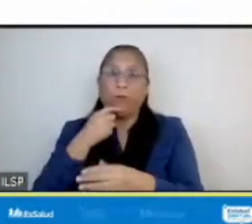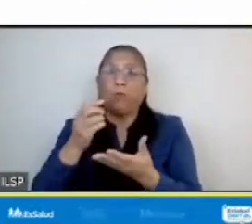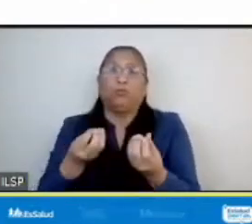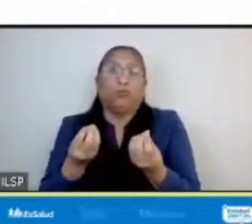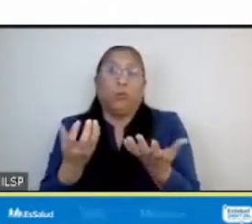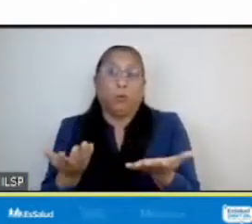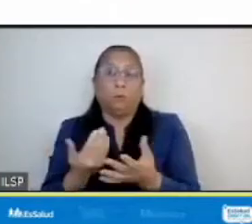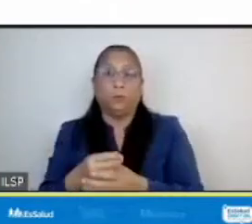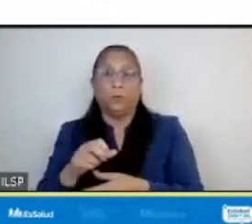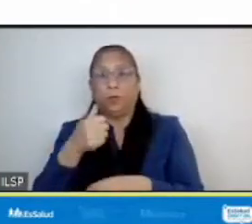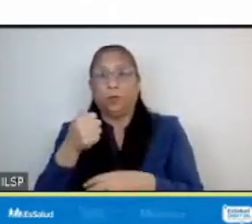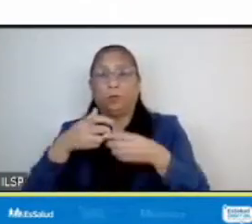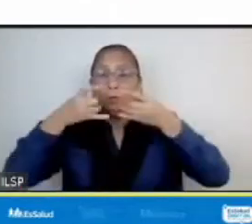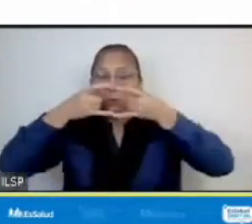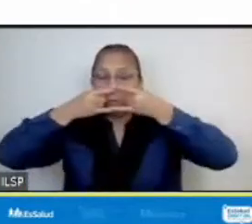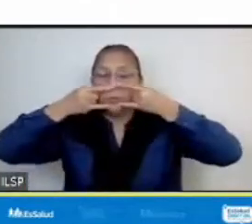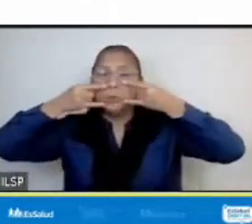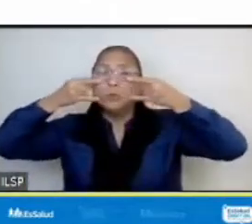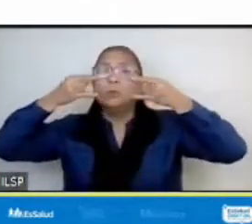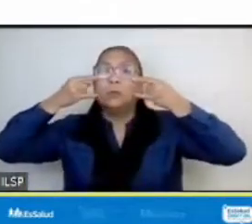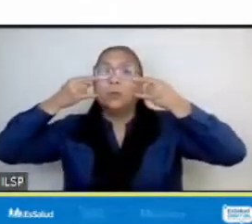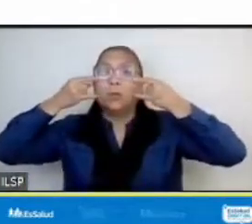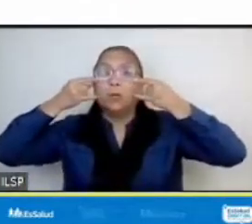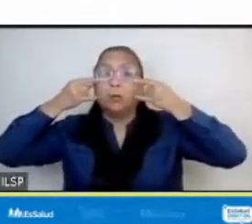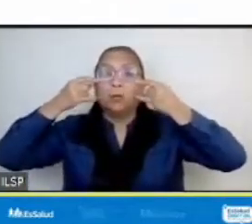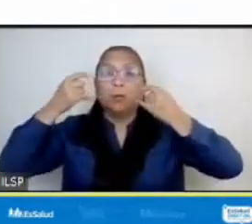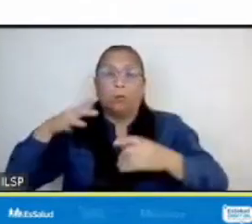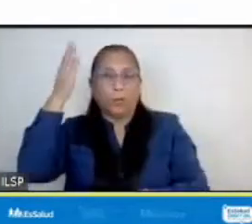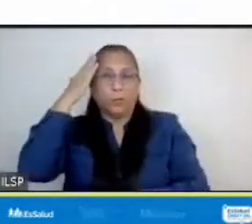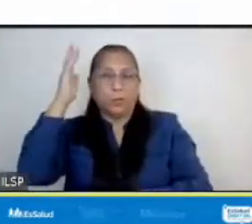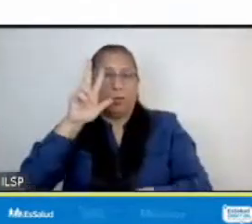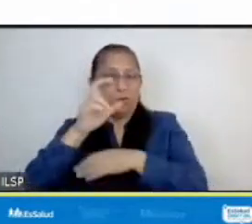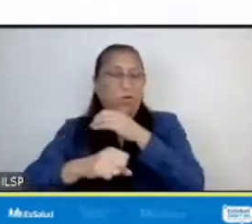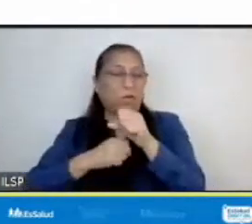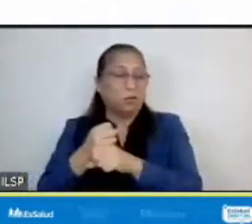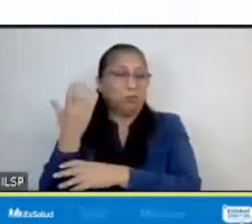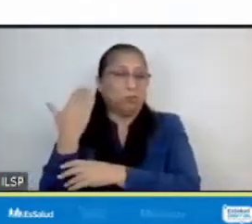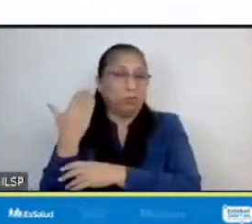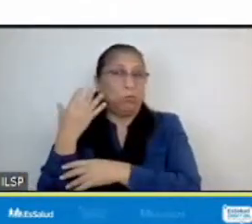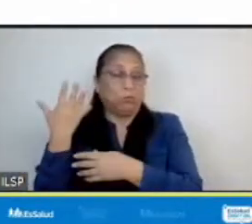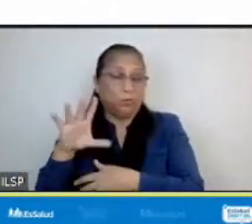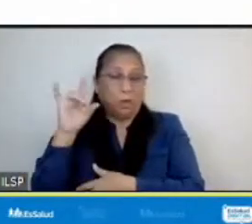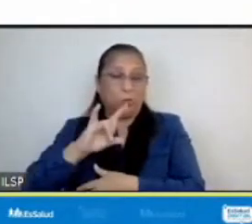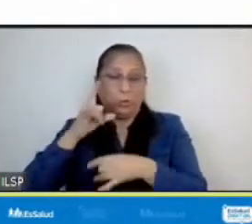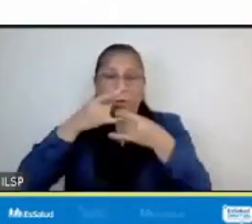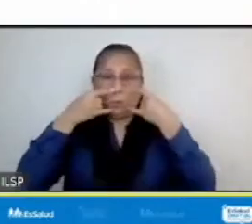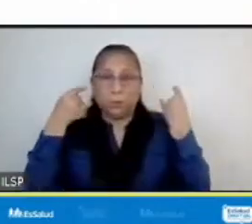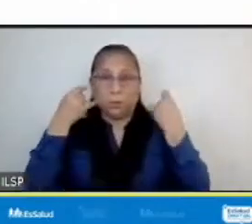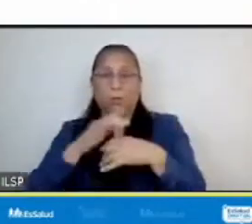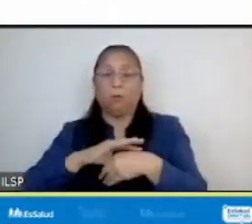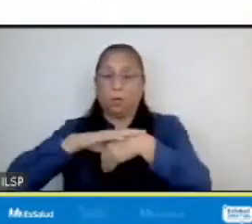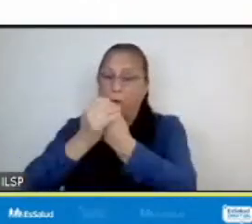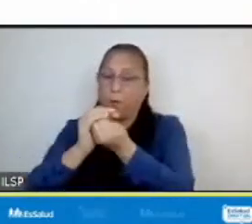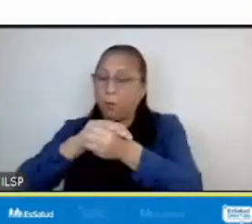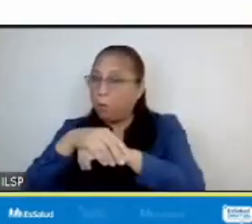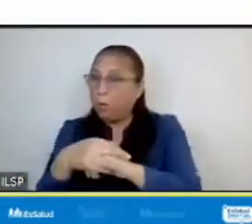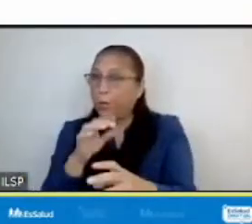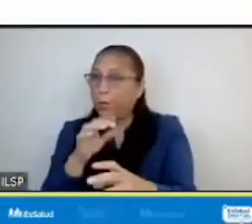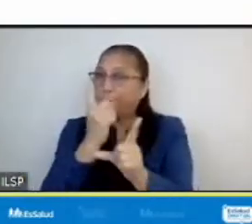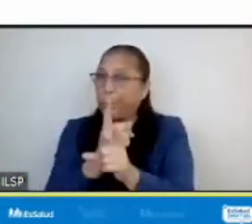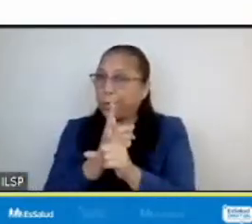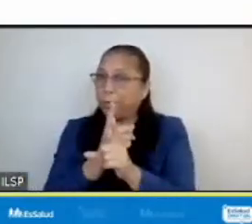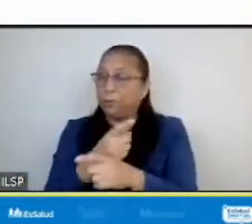Y el otro es el uso de mascarilla, como también hemos sabido esos últimos 3 años, ¿no? El lavado de manos tiene que ser adecuado y uno tiene que